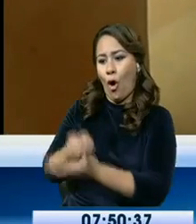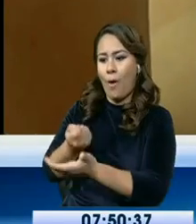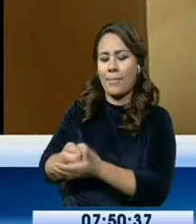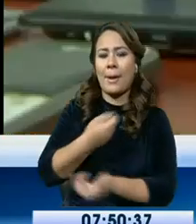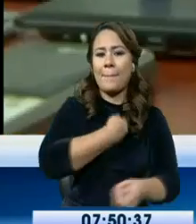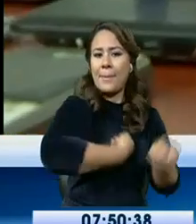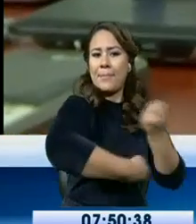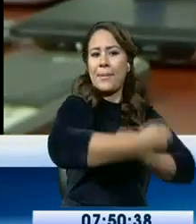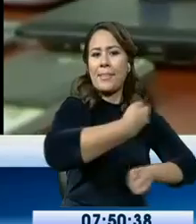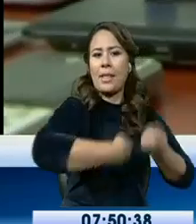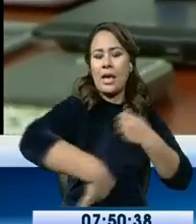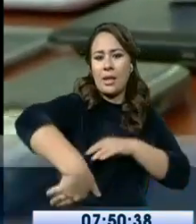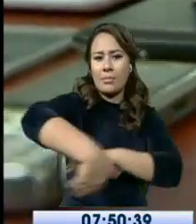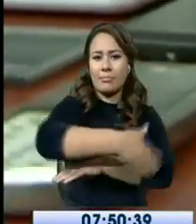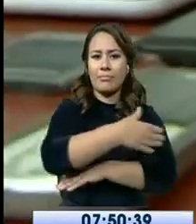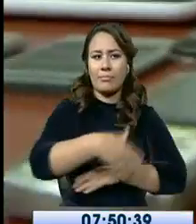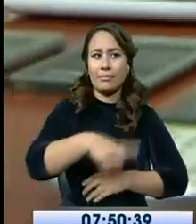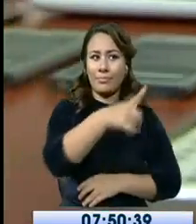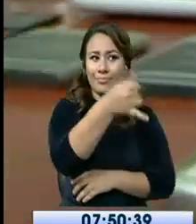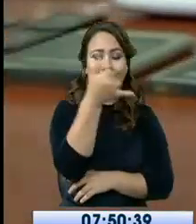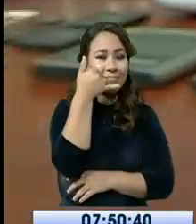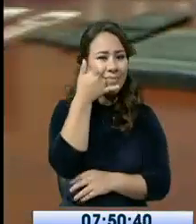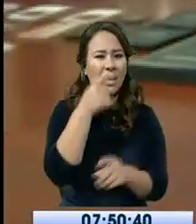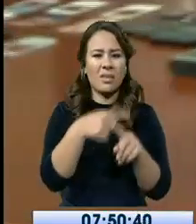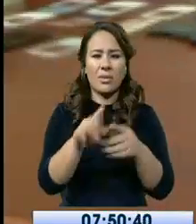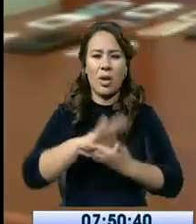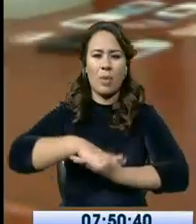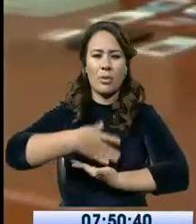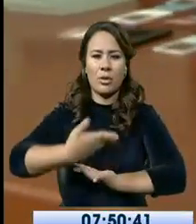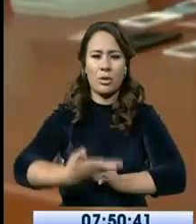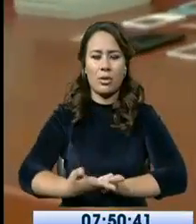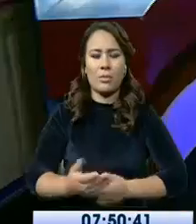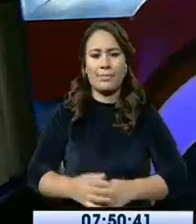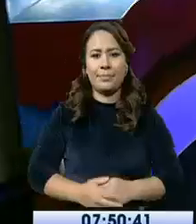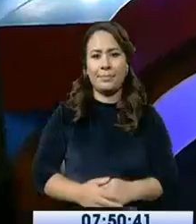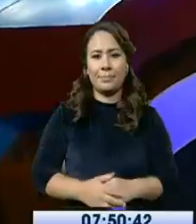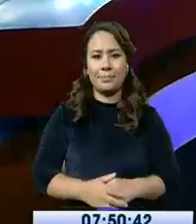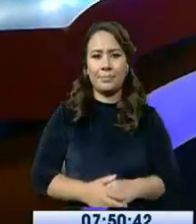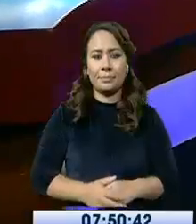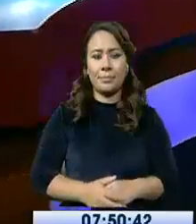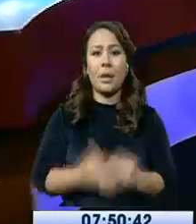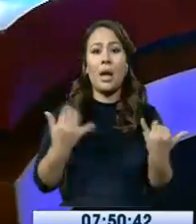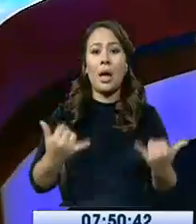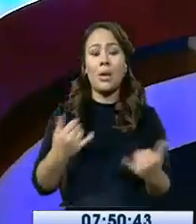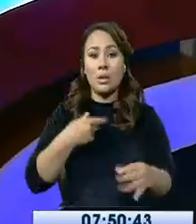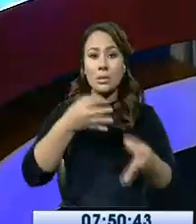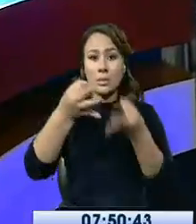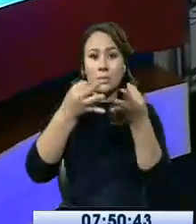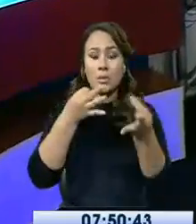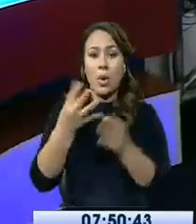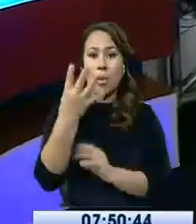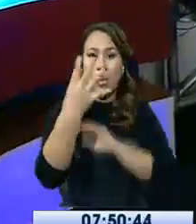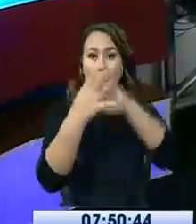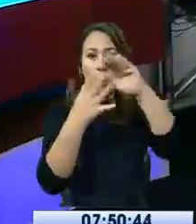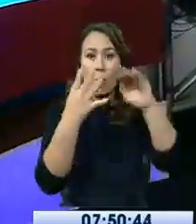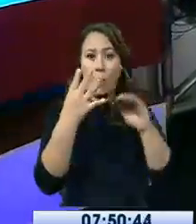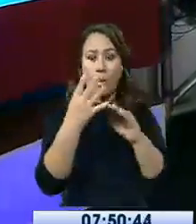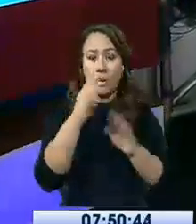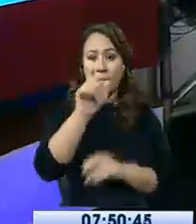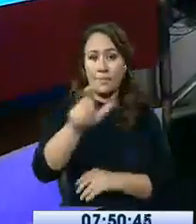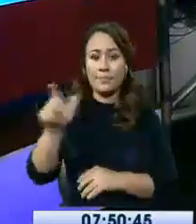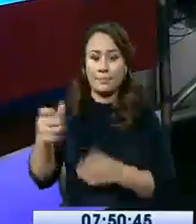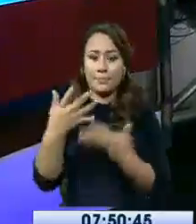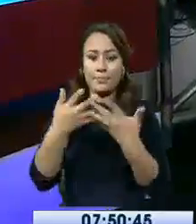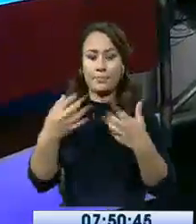la fiscalía. Informó Marcela Maquilón. Y ahora quiero contarles que 4 personas fueron detenidas